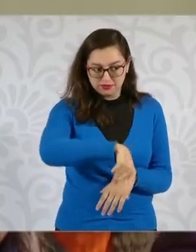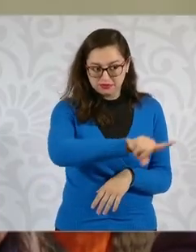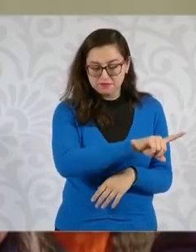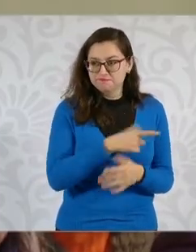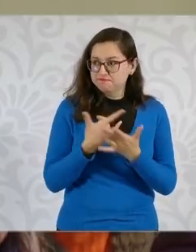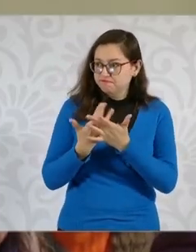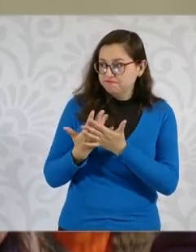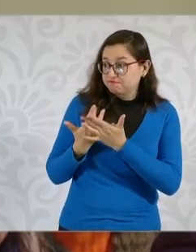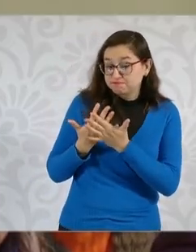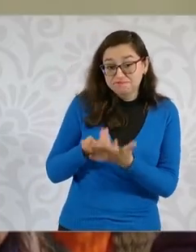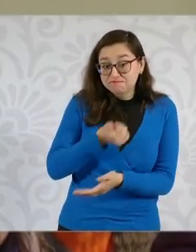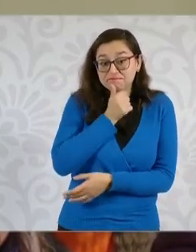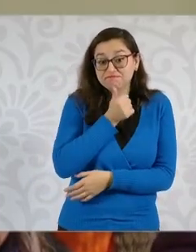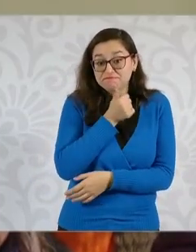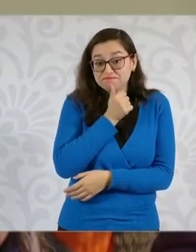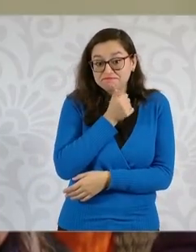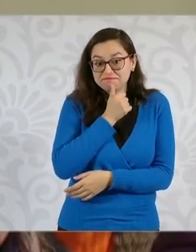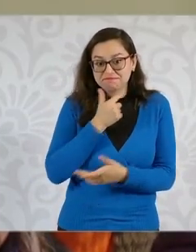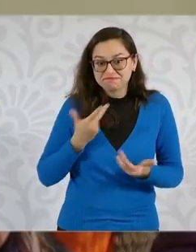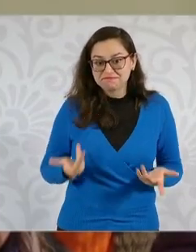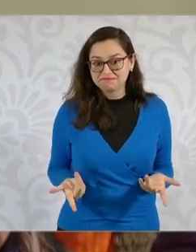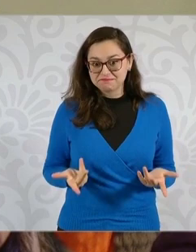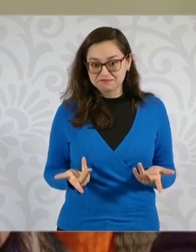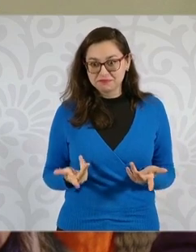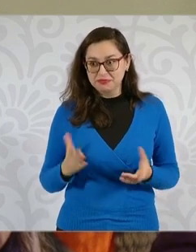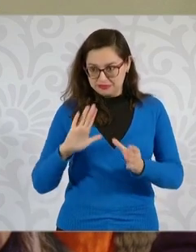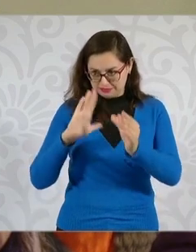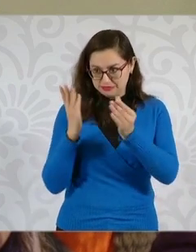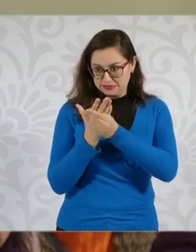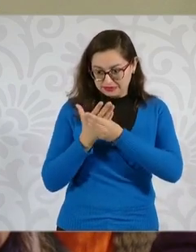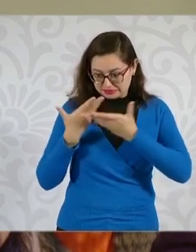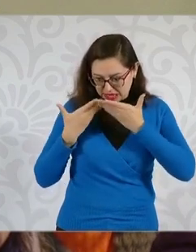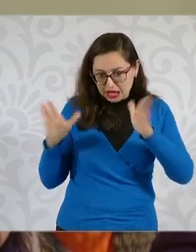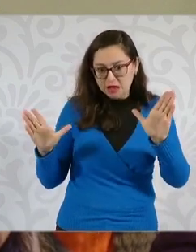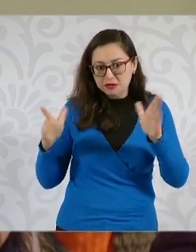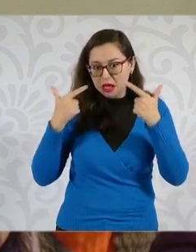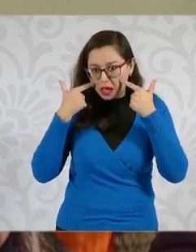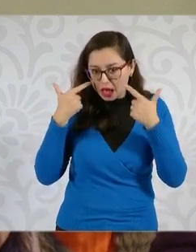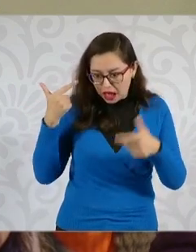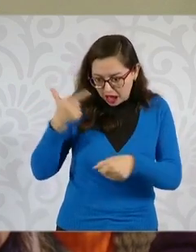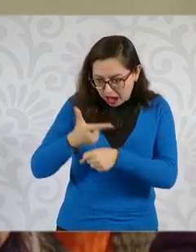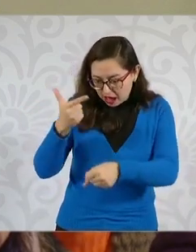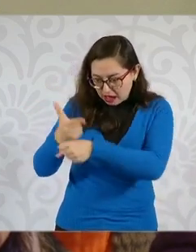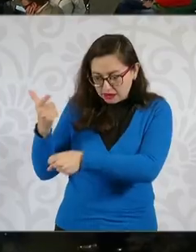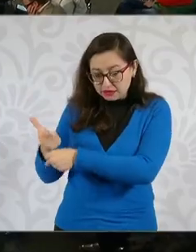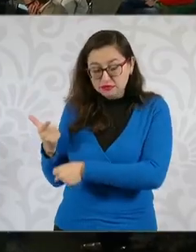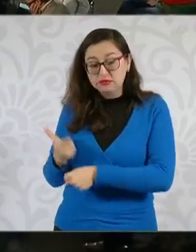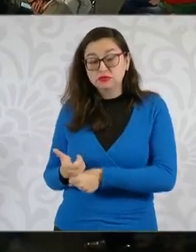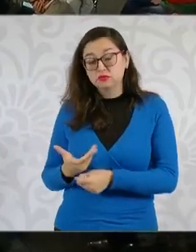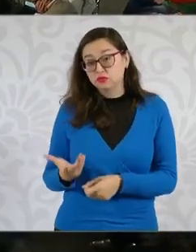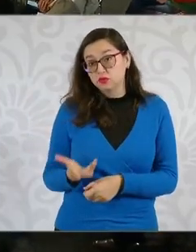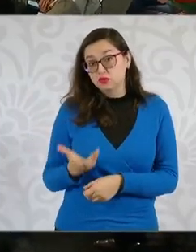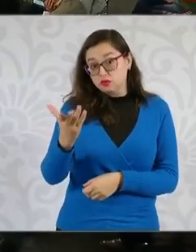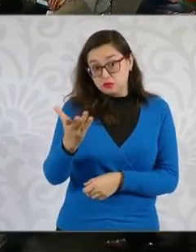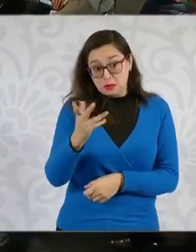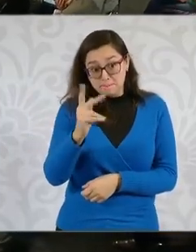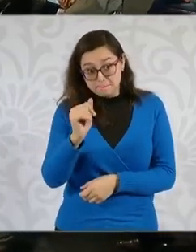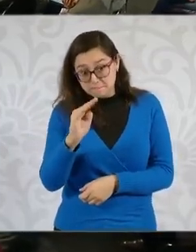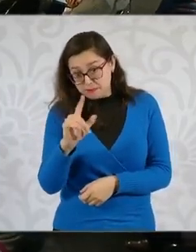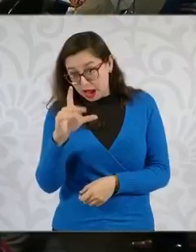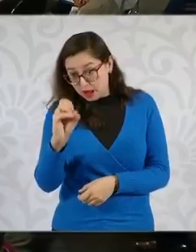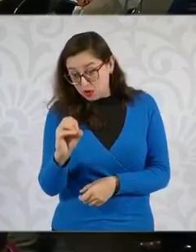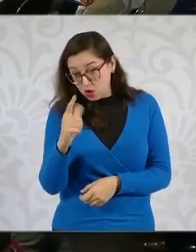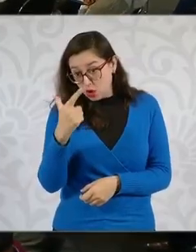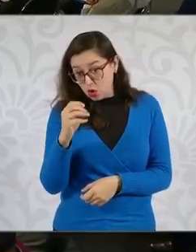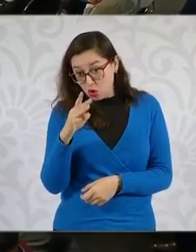fechas pues que se haga algo que se abran esos archivos y no sé qué opinión le pueda merecer Pablo Gómez que